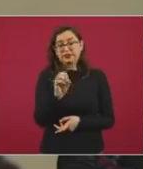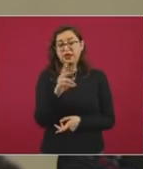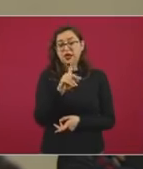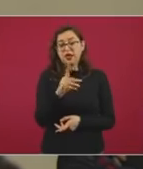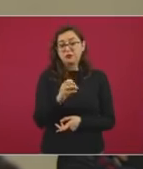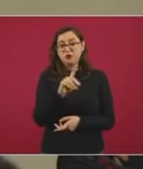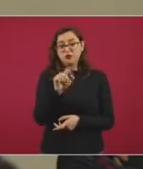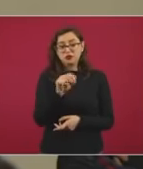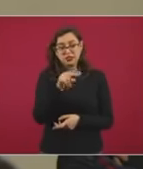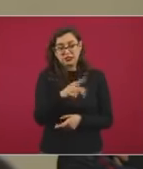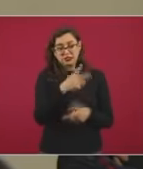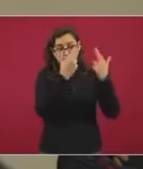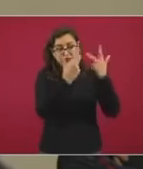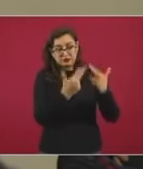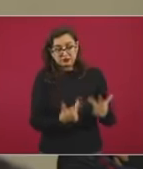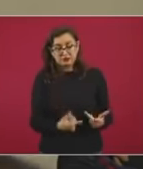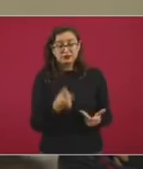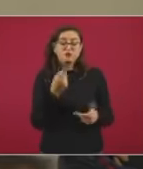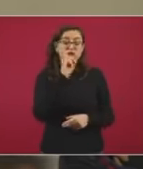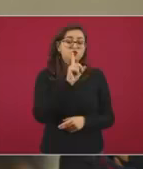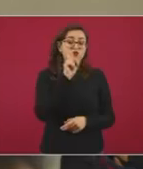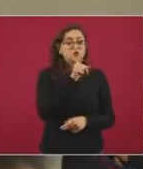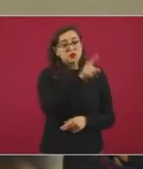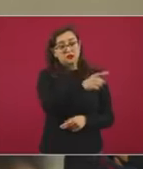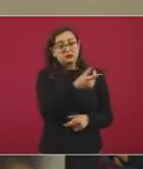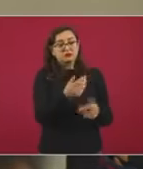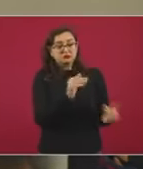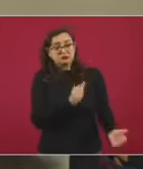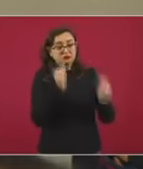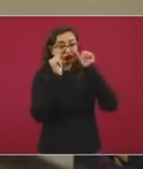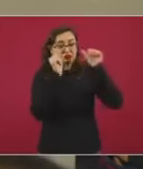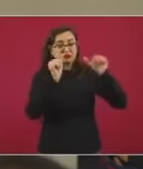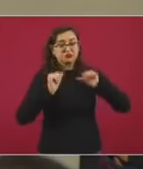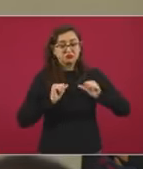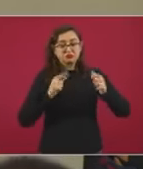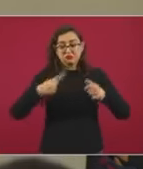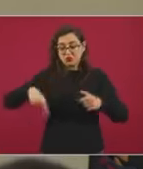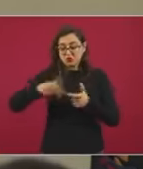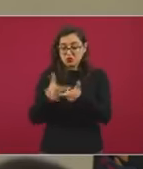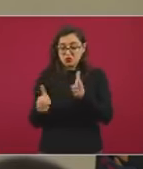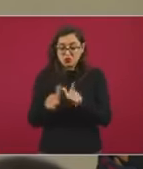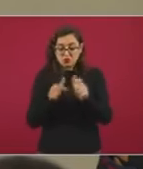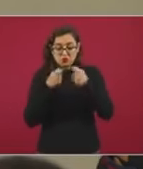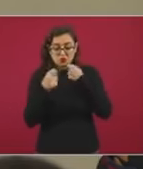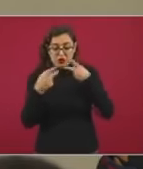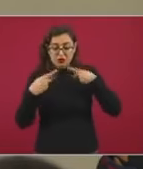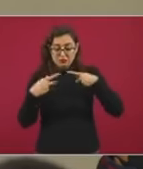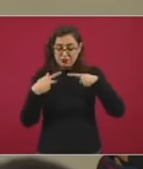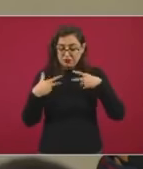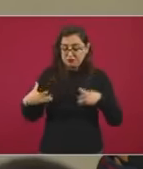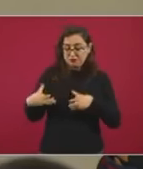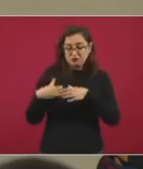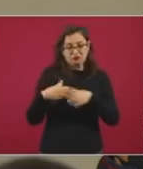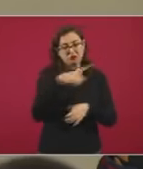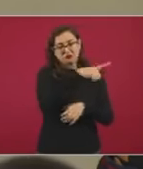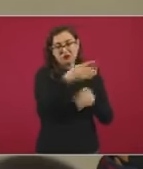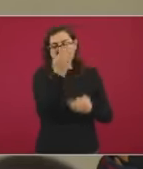Barrientos. Presidente, desgraciadamente, el trato que se nos dio a un grupo de periodistas y ciudadanos afectados fue